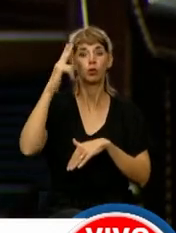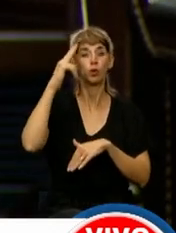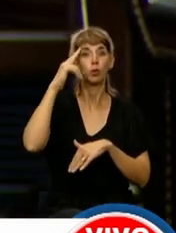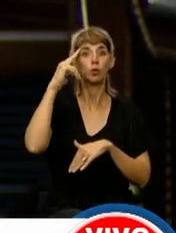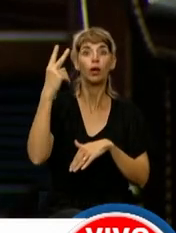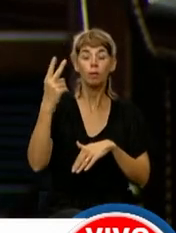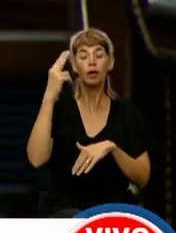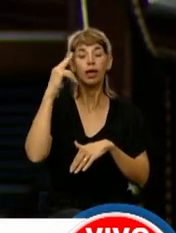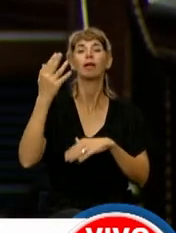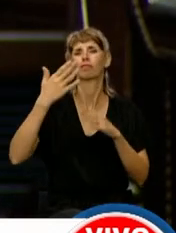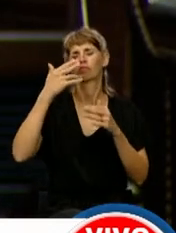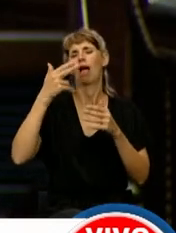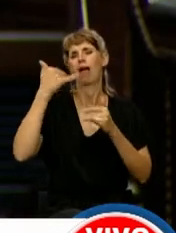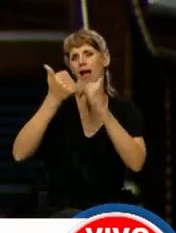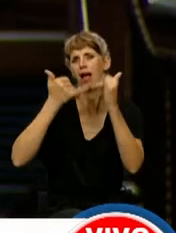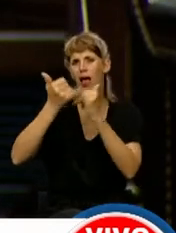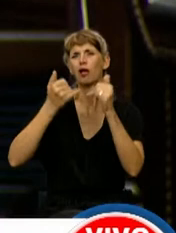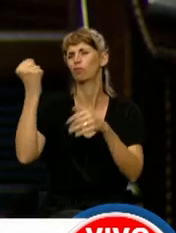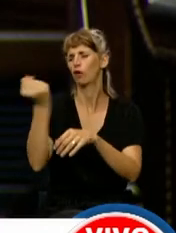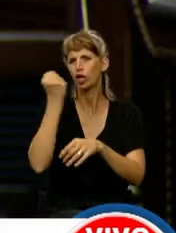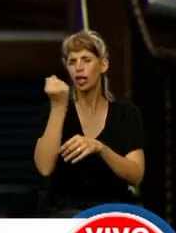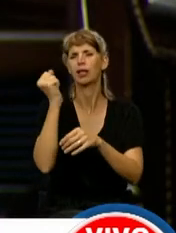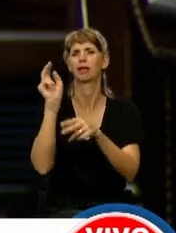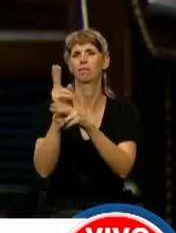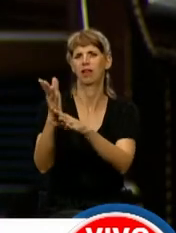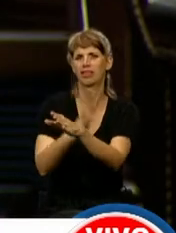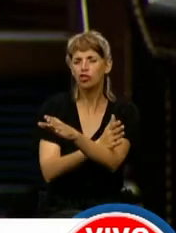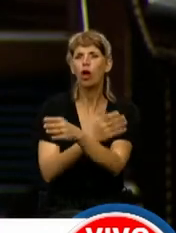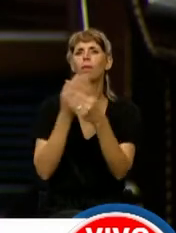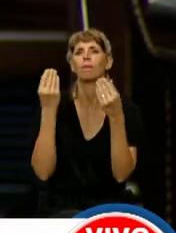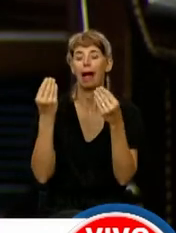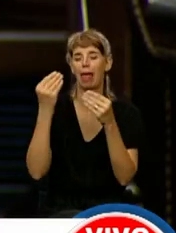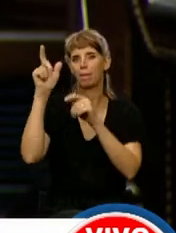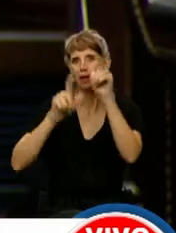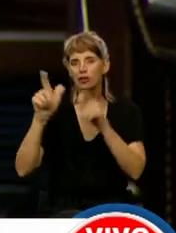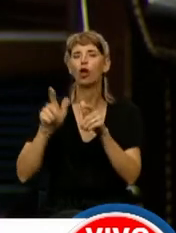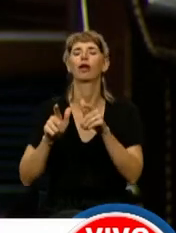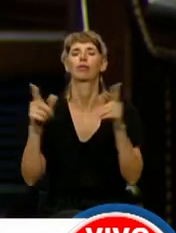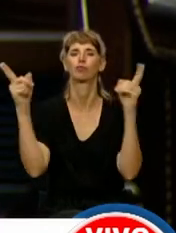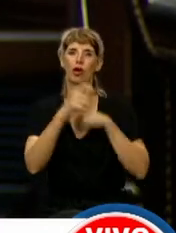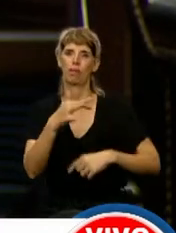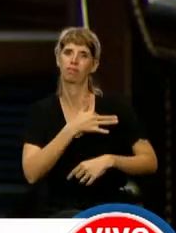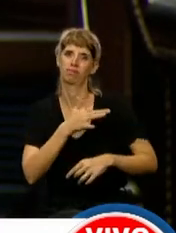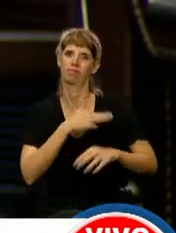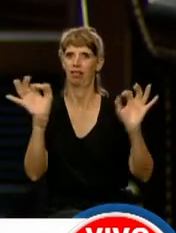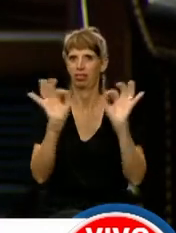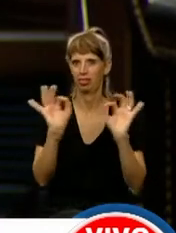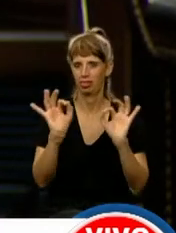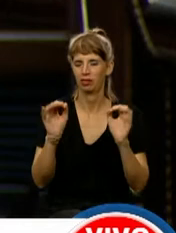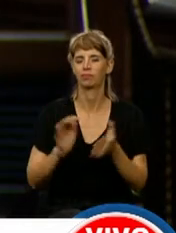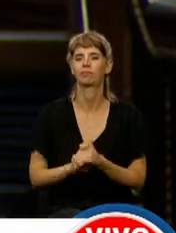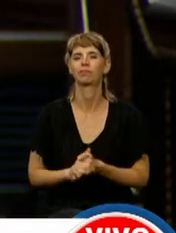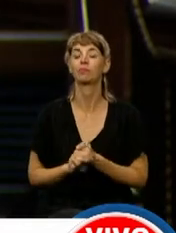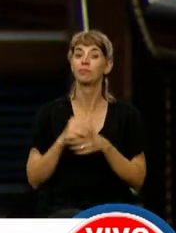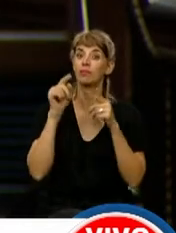de la importancia que tiene la prevención para evitar las enfermedades cardiovasculares por lo tanto